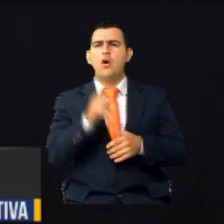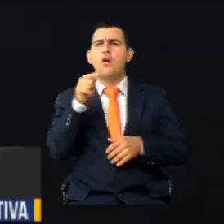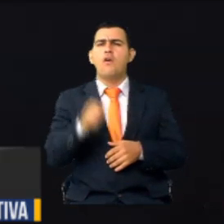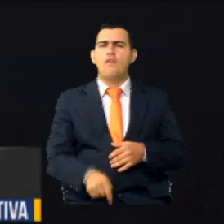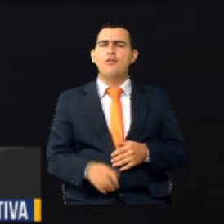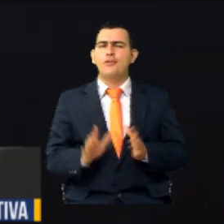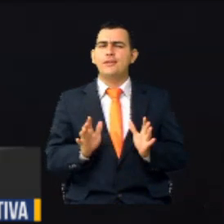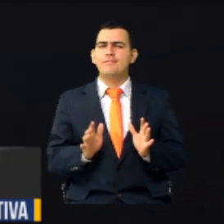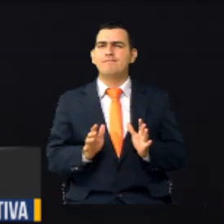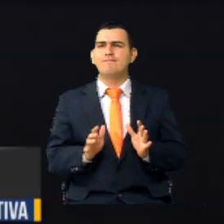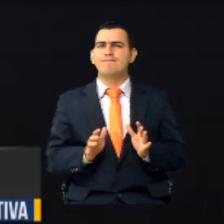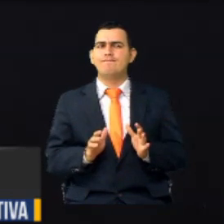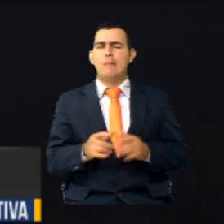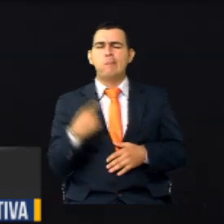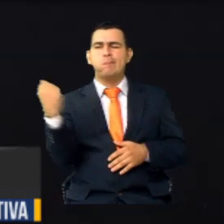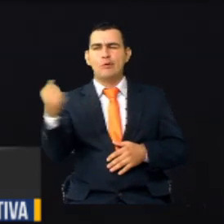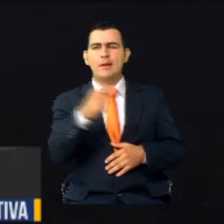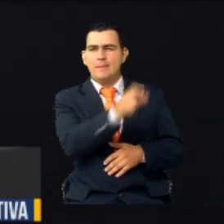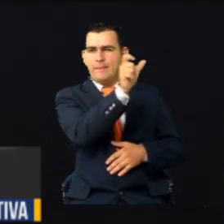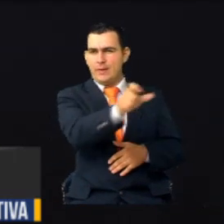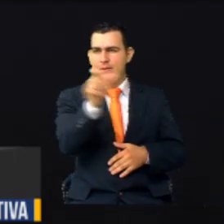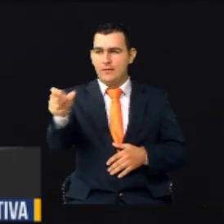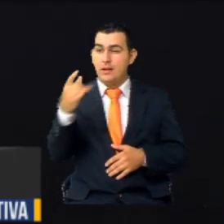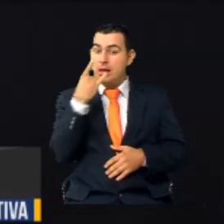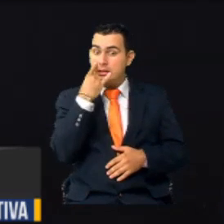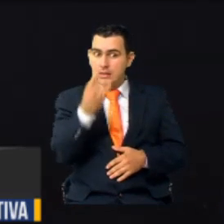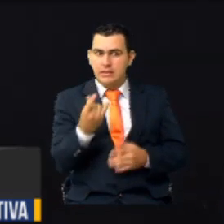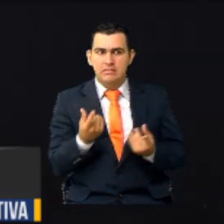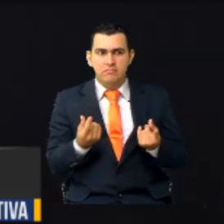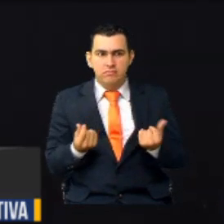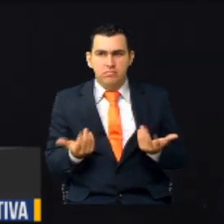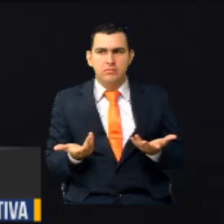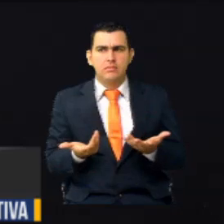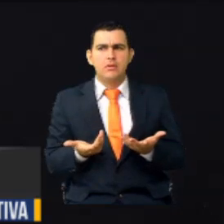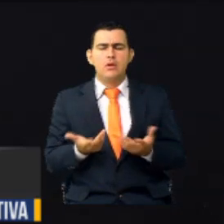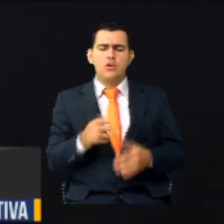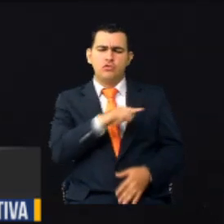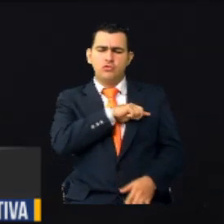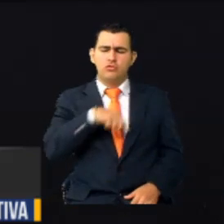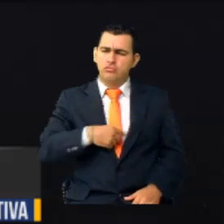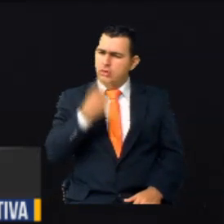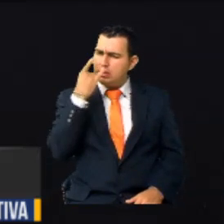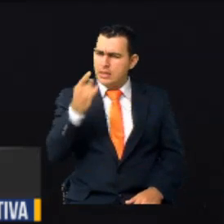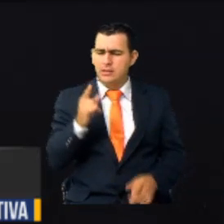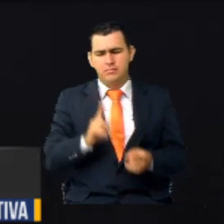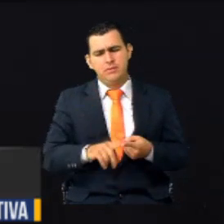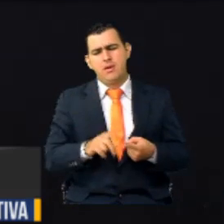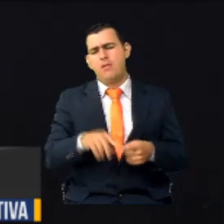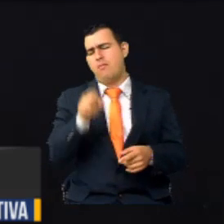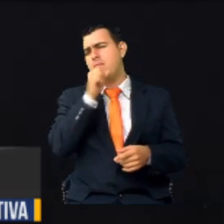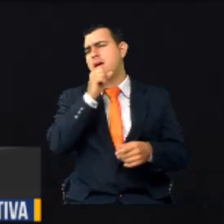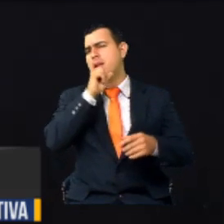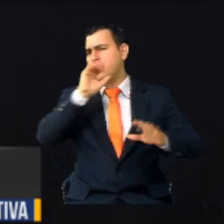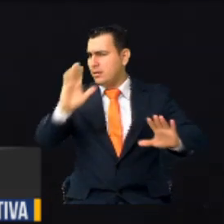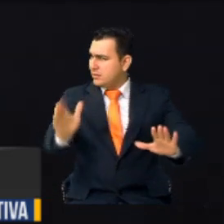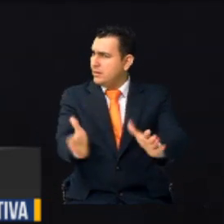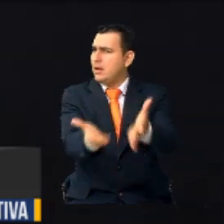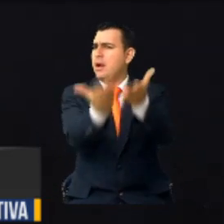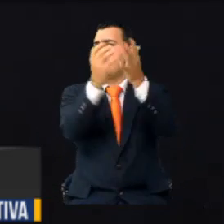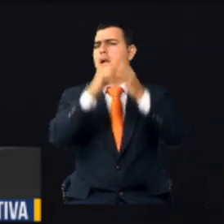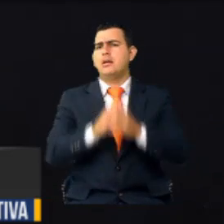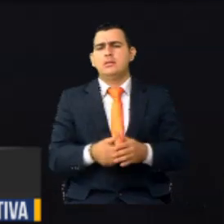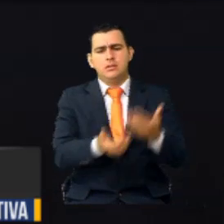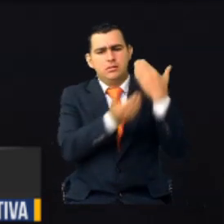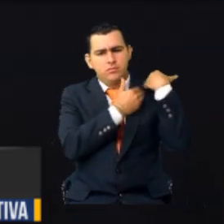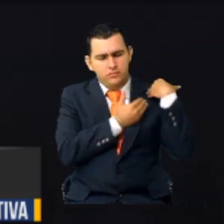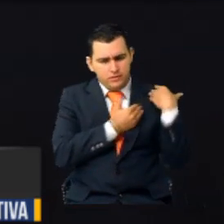están cifradas sobre personas, sobre intereses. Y nuestro interés, por supuesto, es el de sacar a Barrancabermeja adelante, el de garantizar un gobierno pulcro y